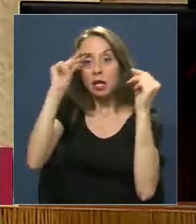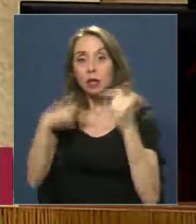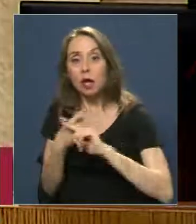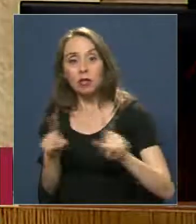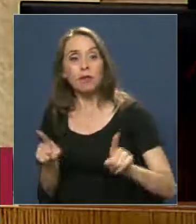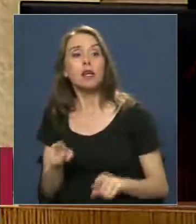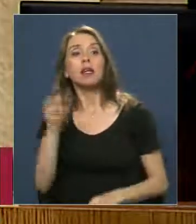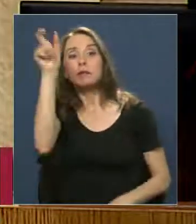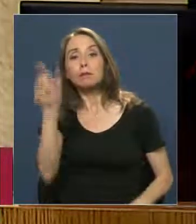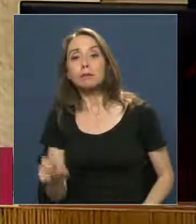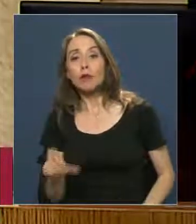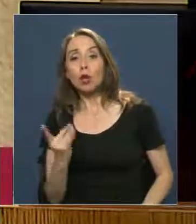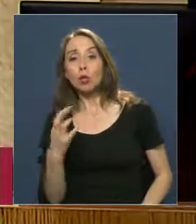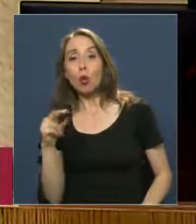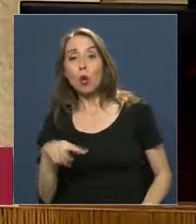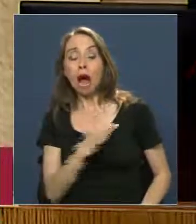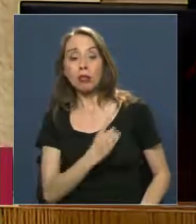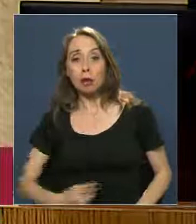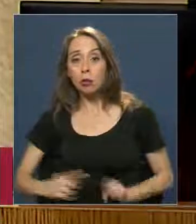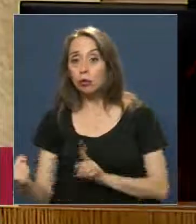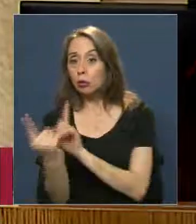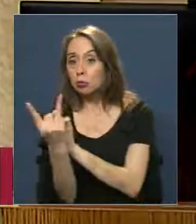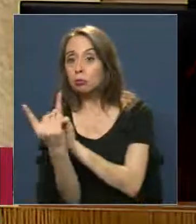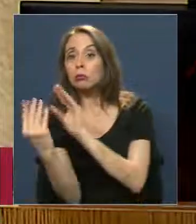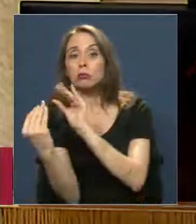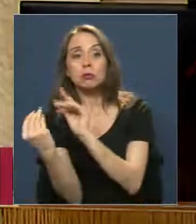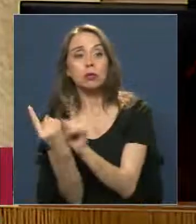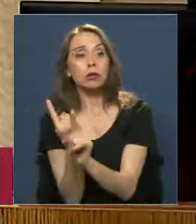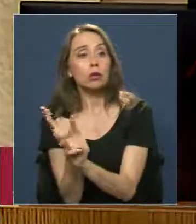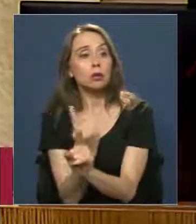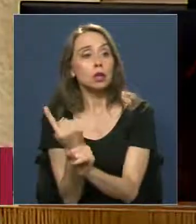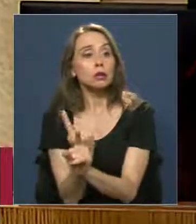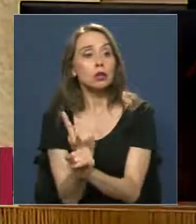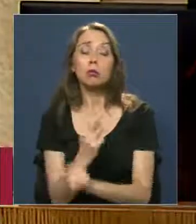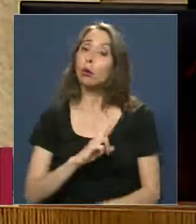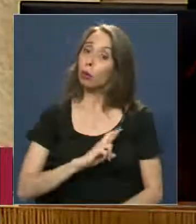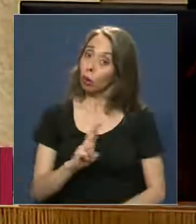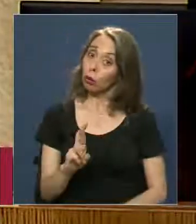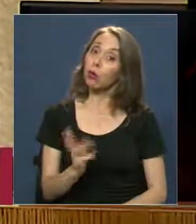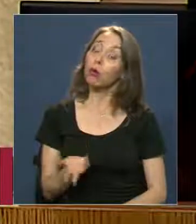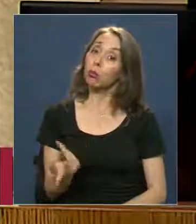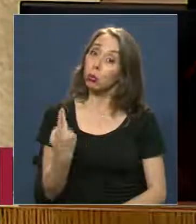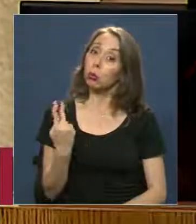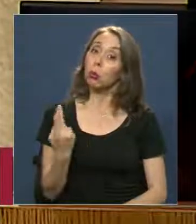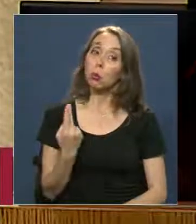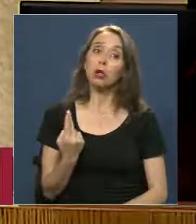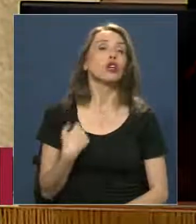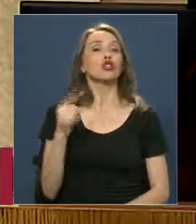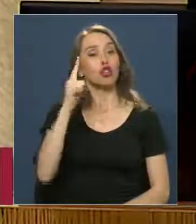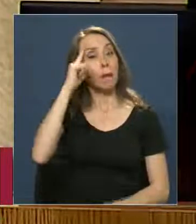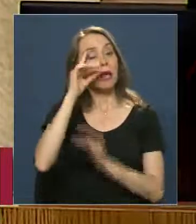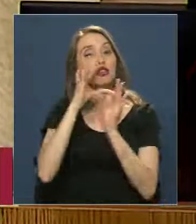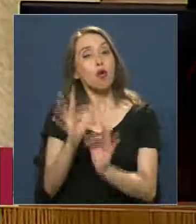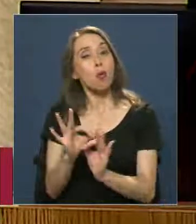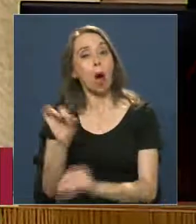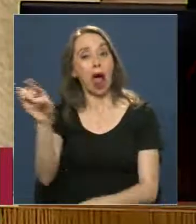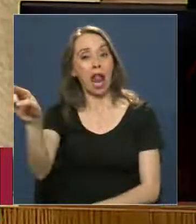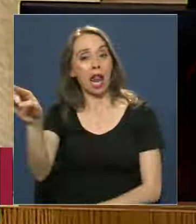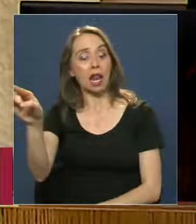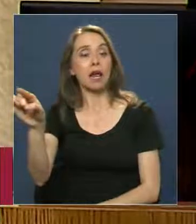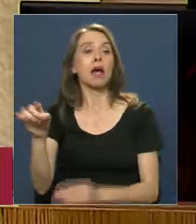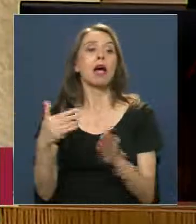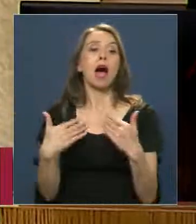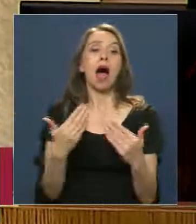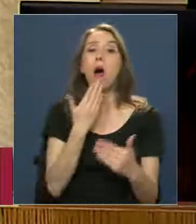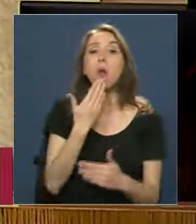Con Durán nos juntamos y hablamos de religión. No pienso como él. De repente